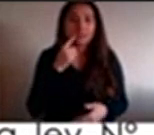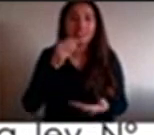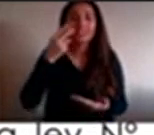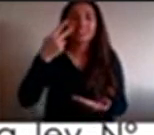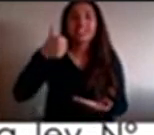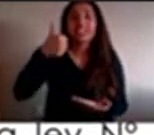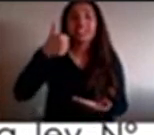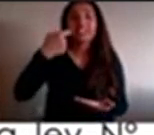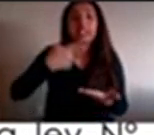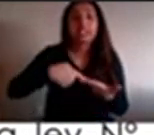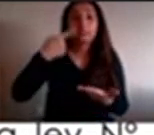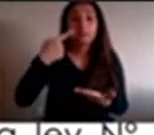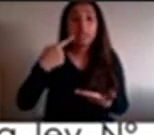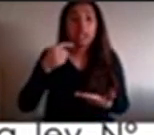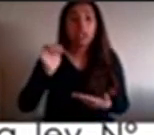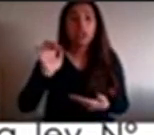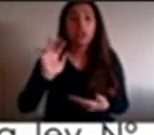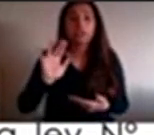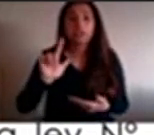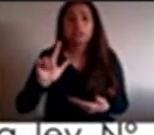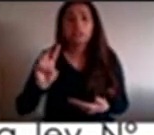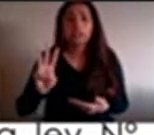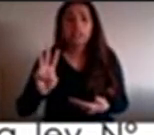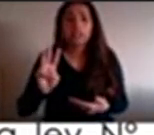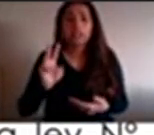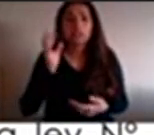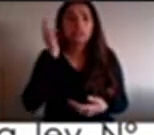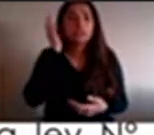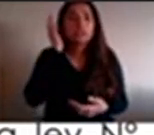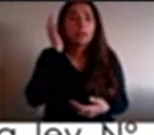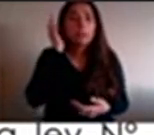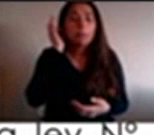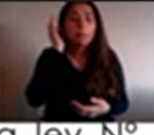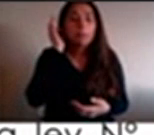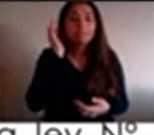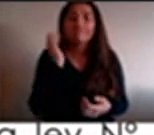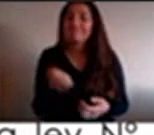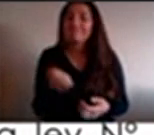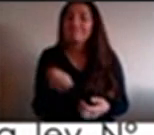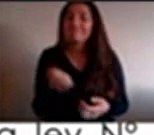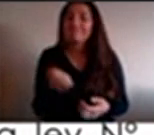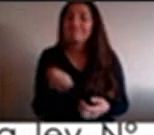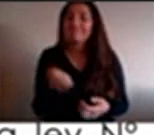6.973 corresponden a mujeres. Perdón,